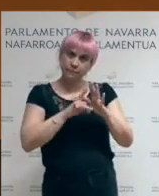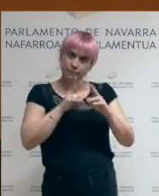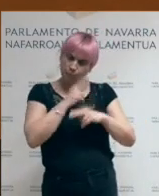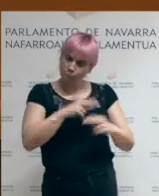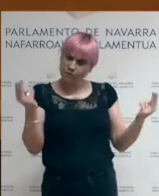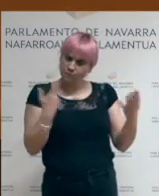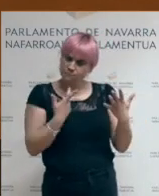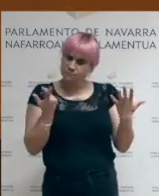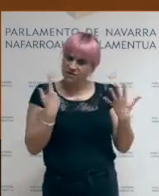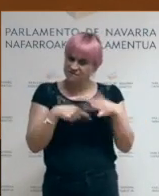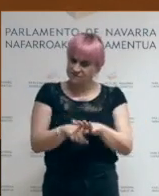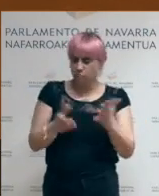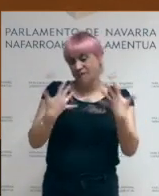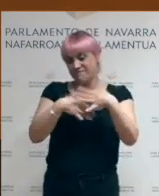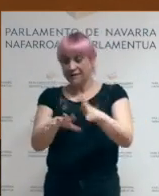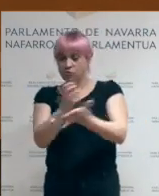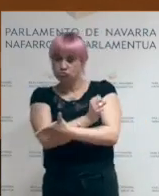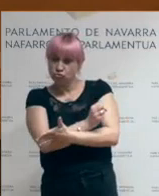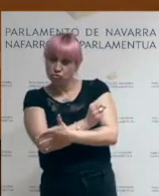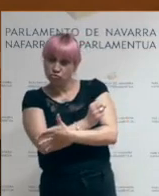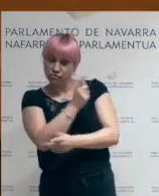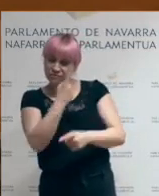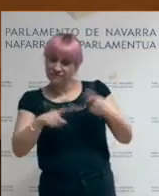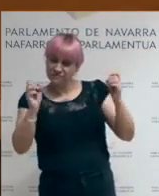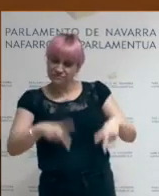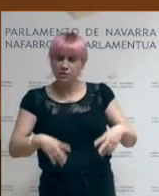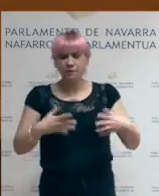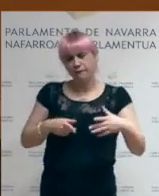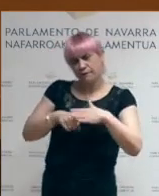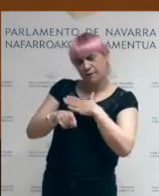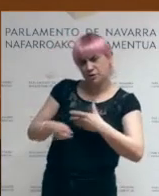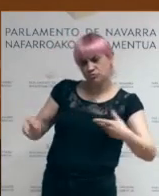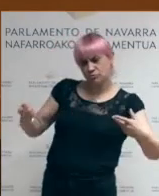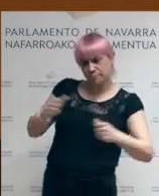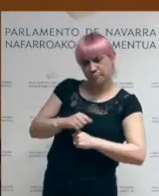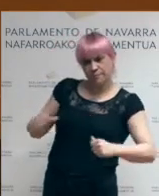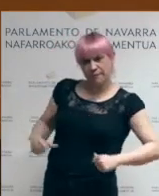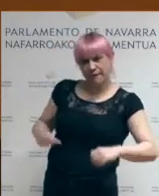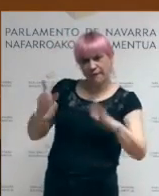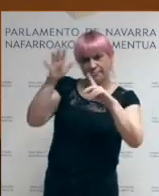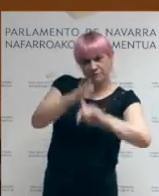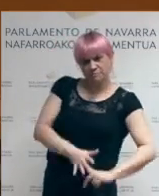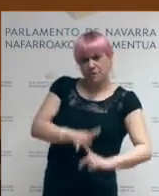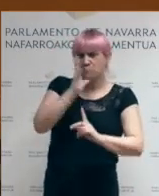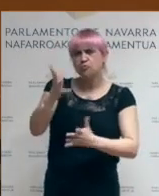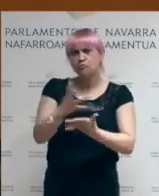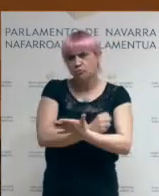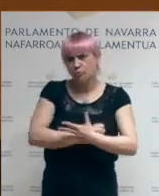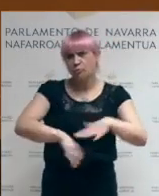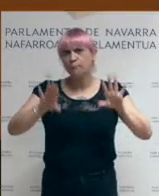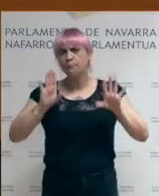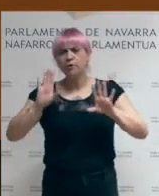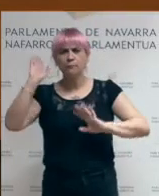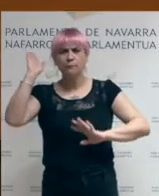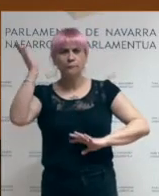sin distinciones y que la escuela pública de gestión privada discrimina por todas las razones posibles, pero la principal